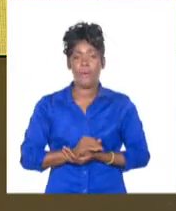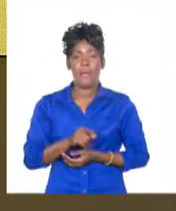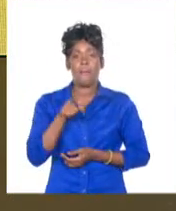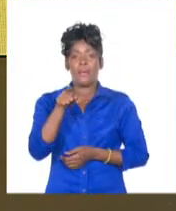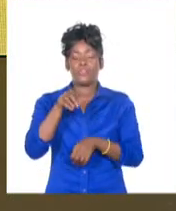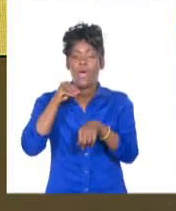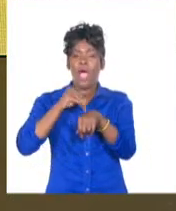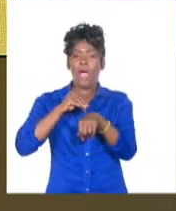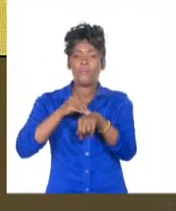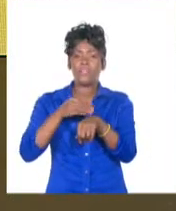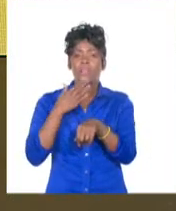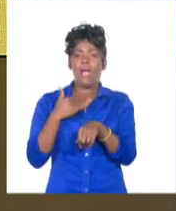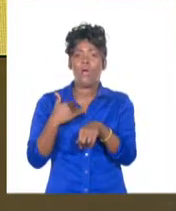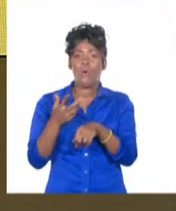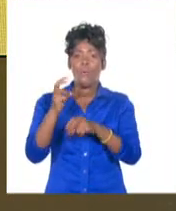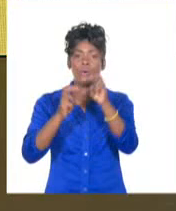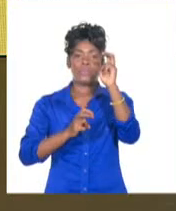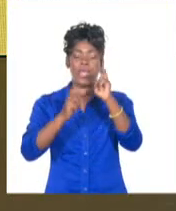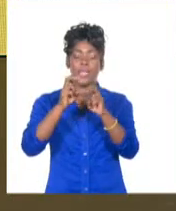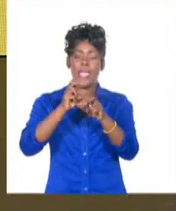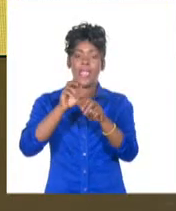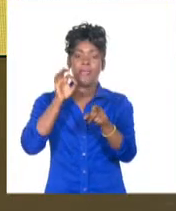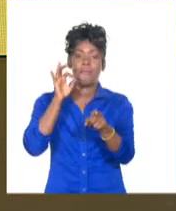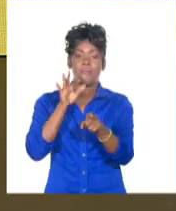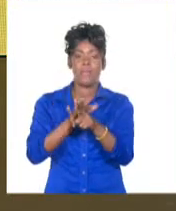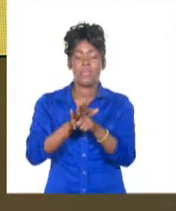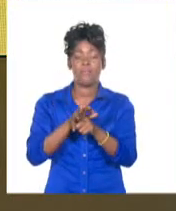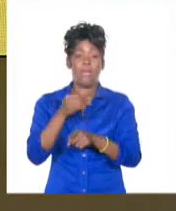extensión@isa.cul.cu o llamar al número